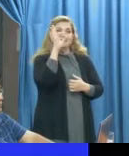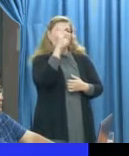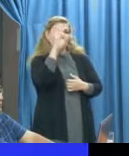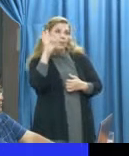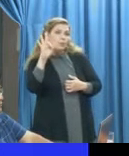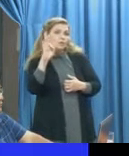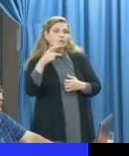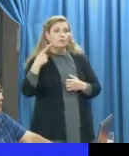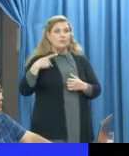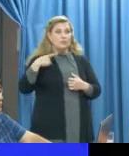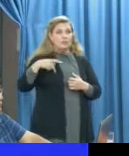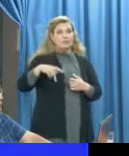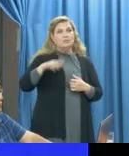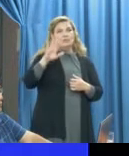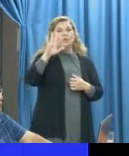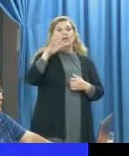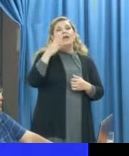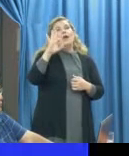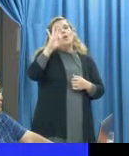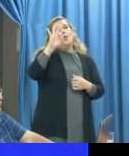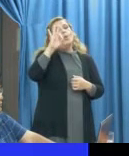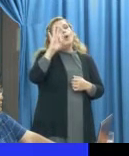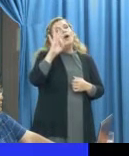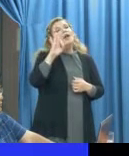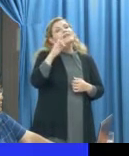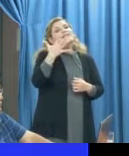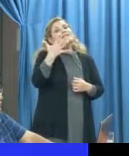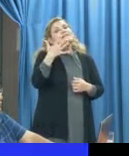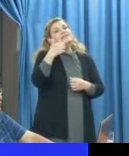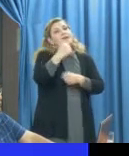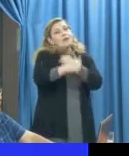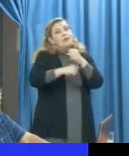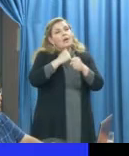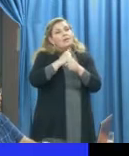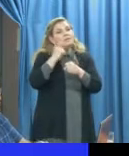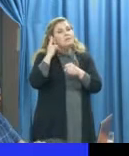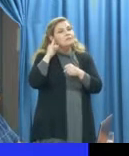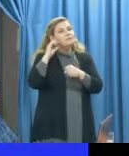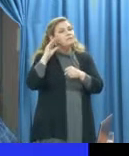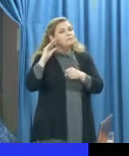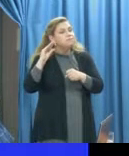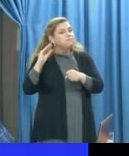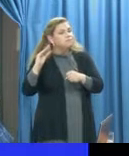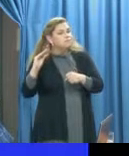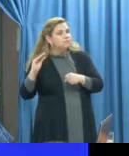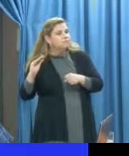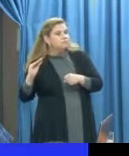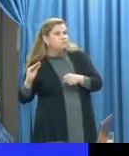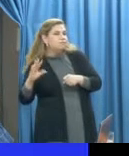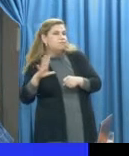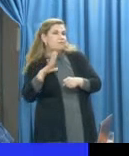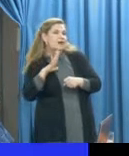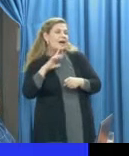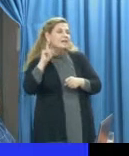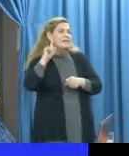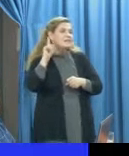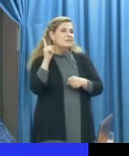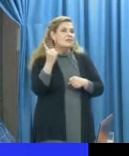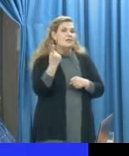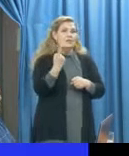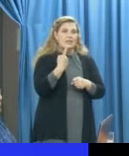5% de la gente mayor de 45 años empieza a perder el oído, empieza a presentar